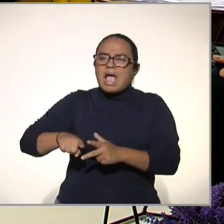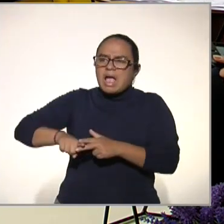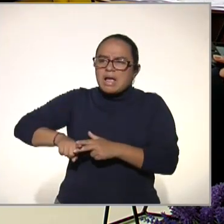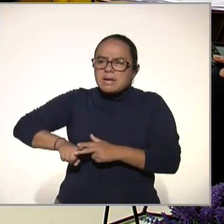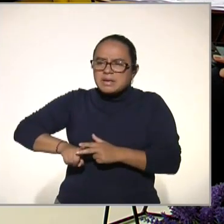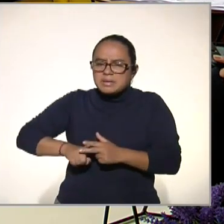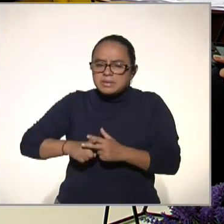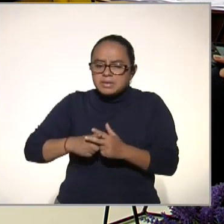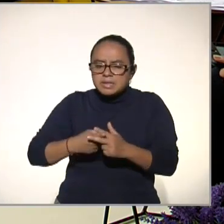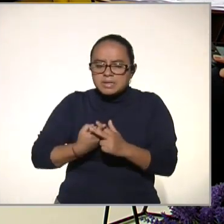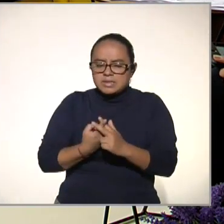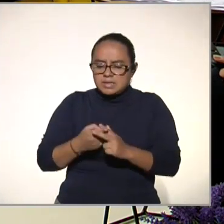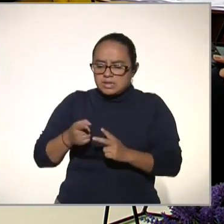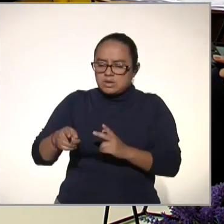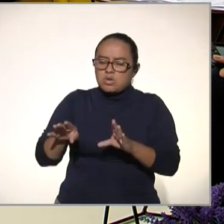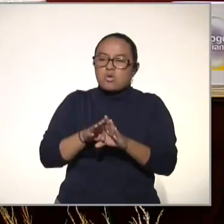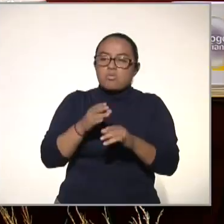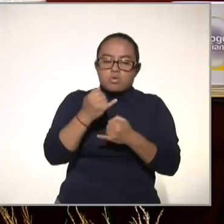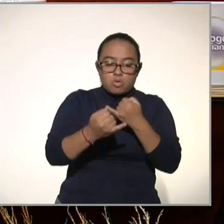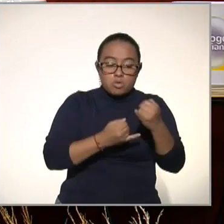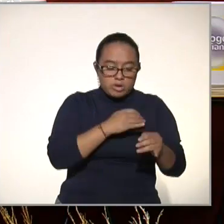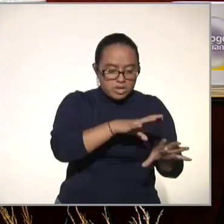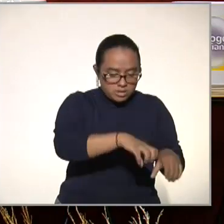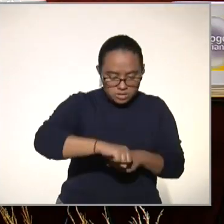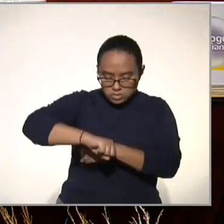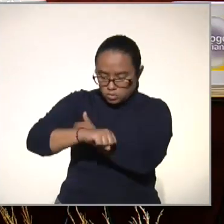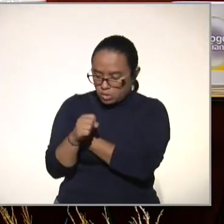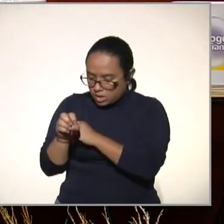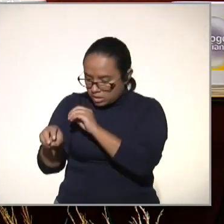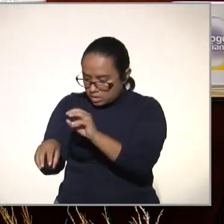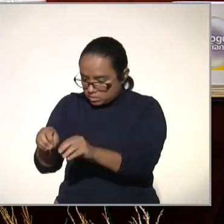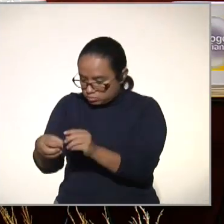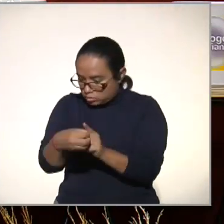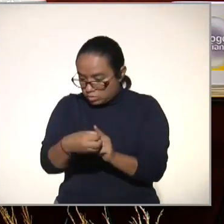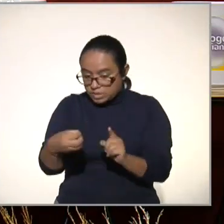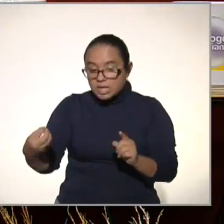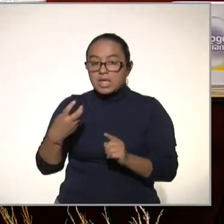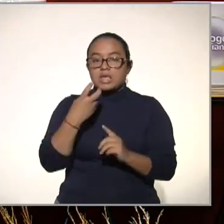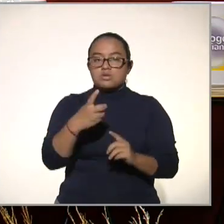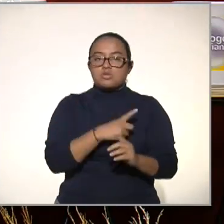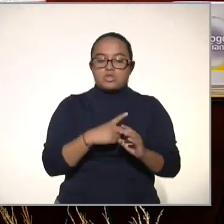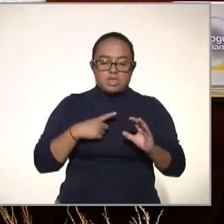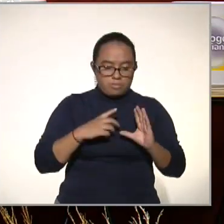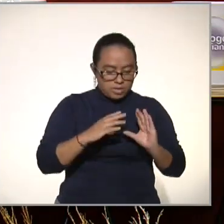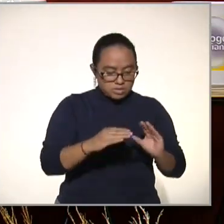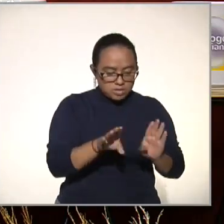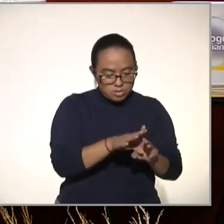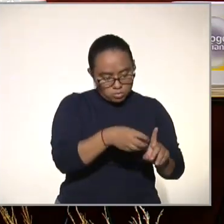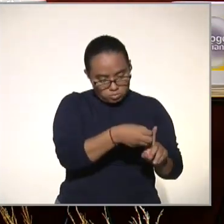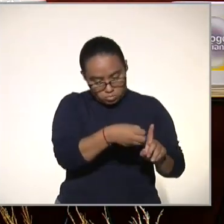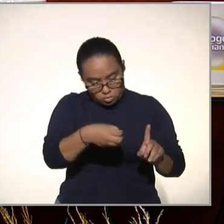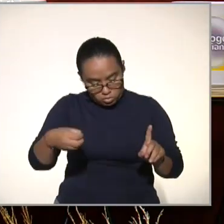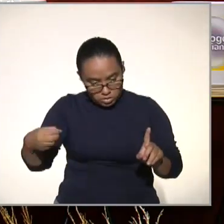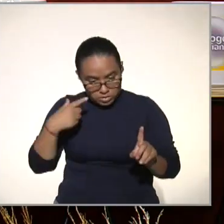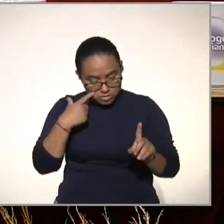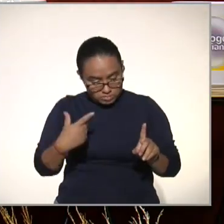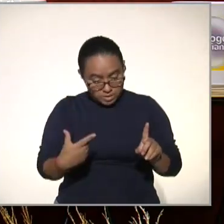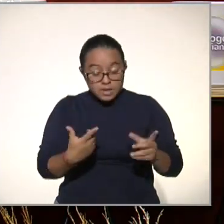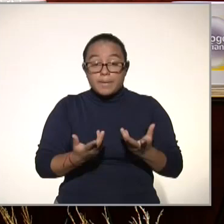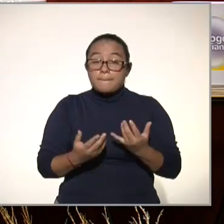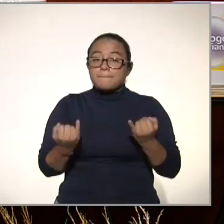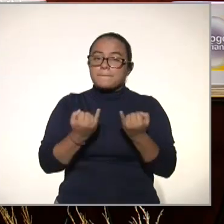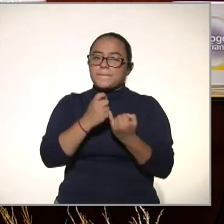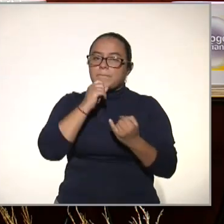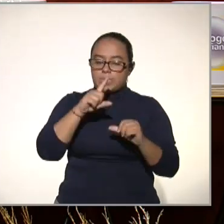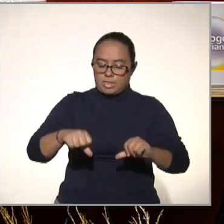a poder recoger sus juguetes y demás, se les puede ir enseñando esta estructura. También en la adolescencia hay